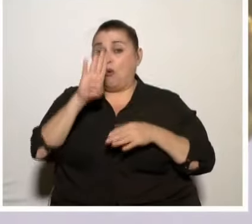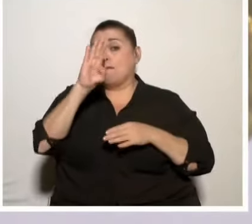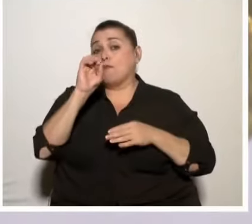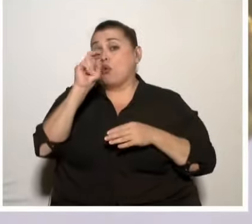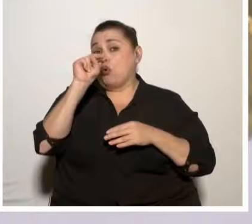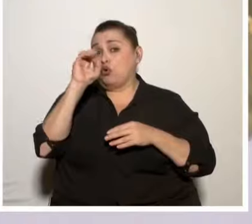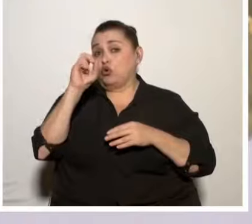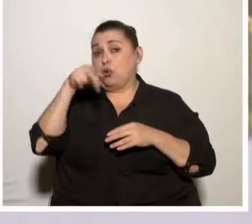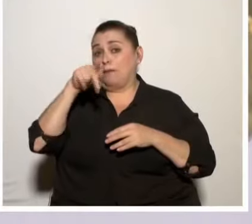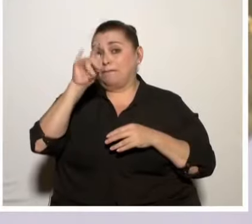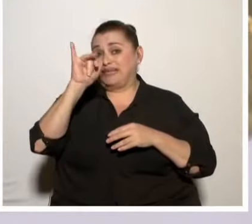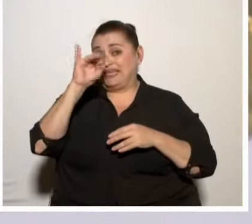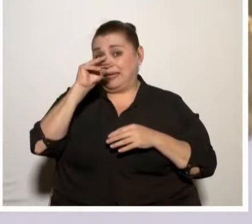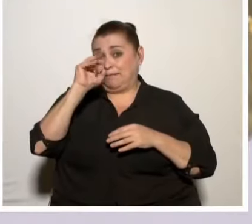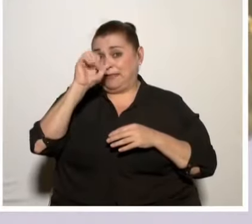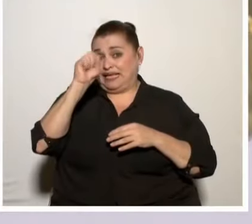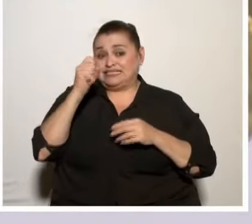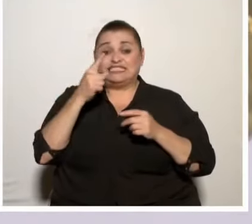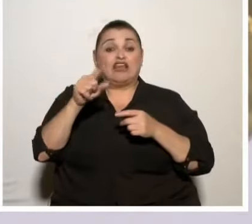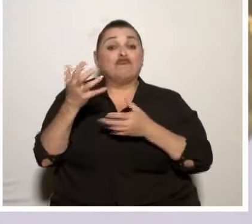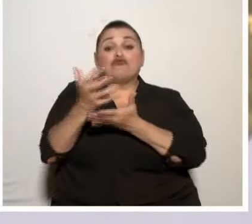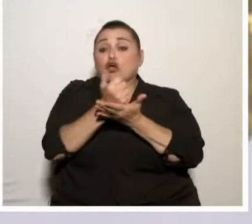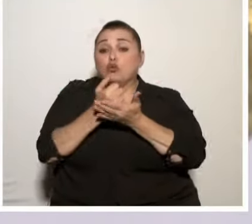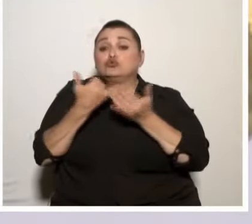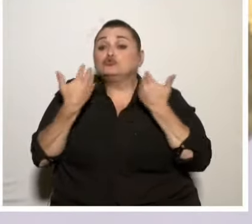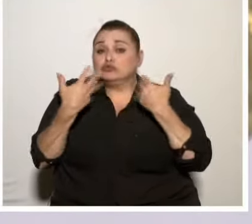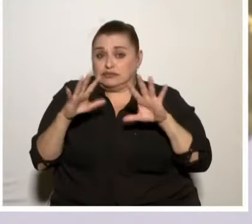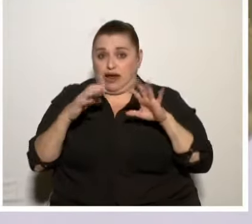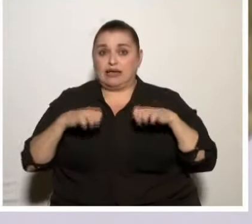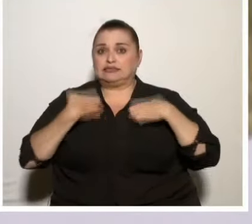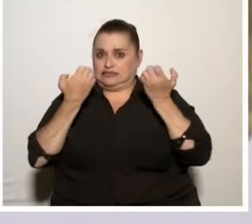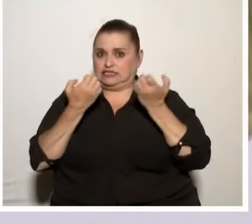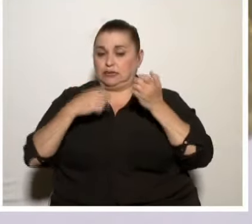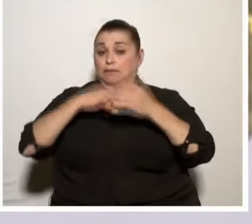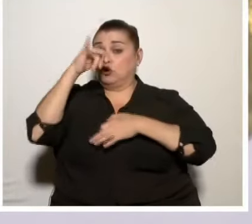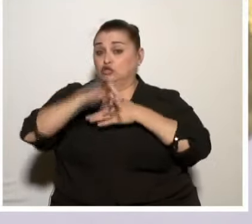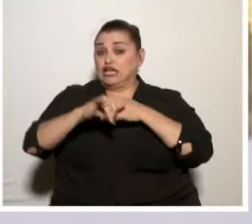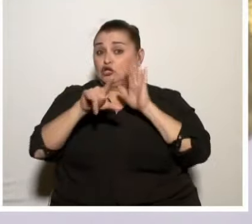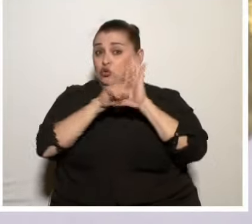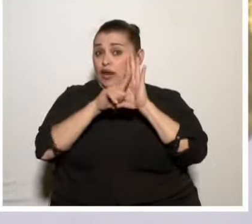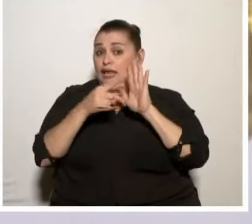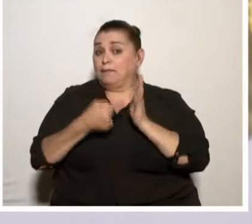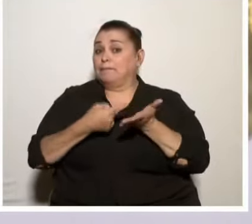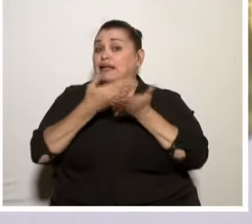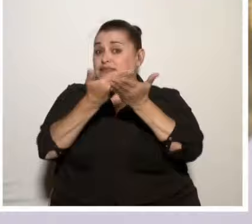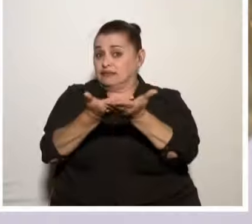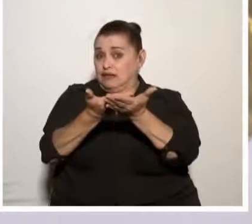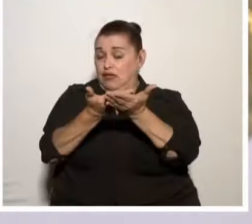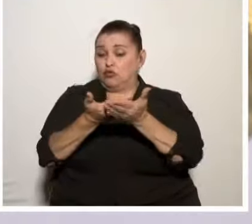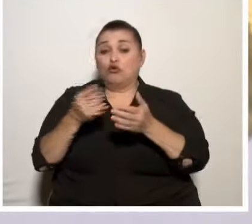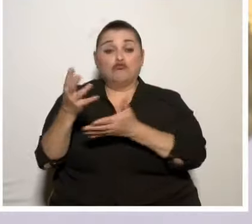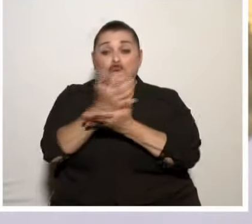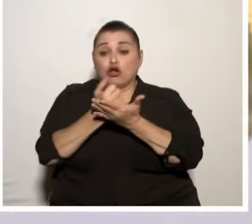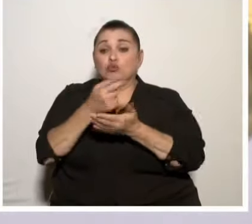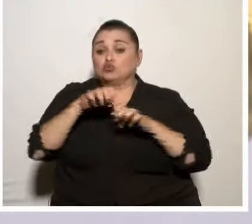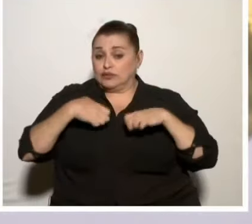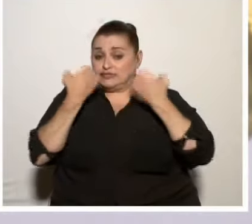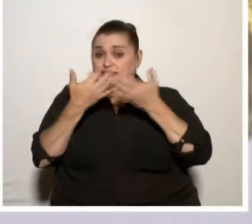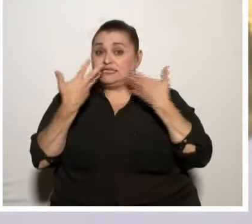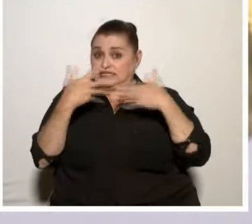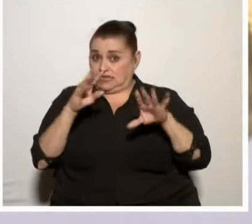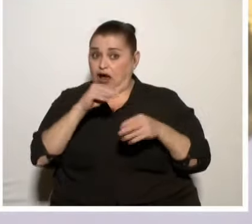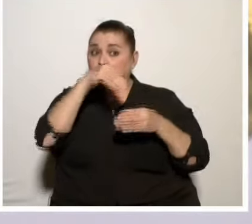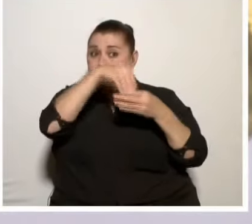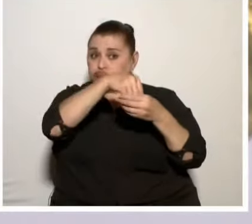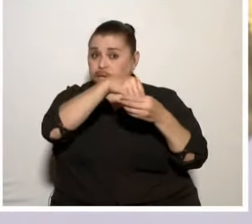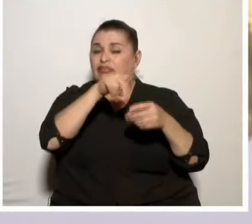bono que saldrá de recursos que hoy ya existen. Hay un proyecto de ley ya presentado, recursos que hoy ya existen y que deben ponerse en